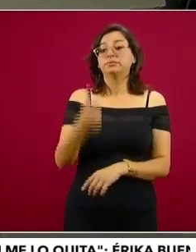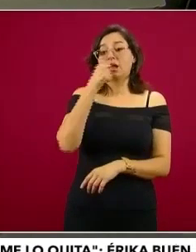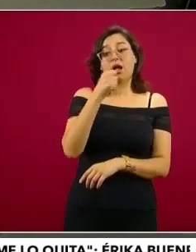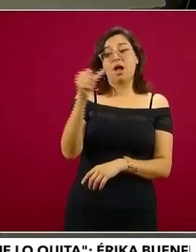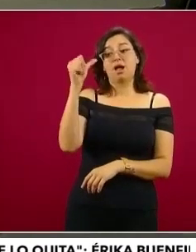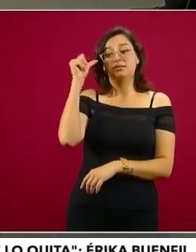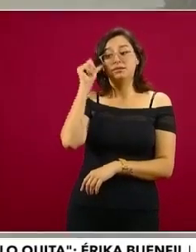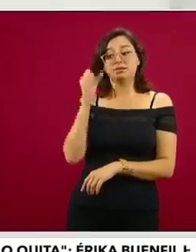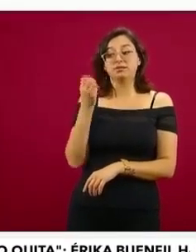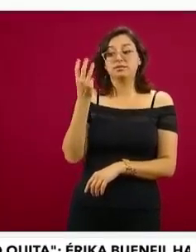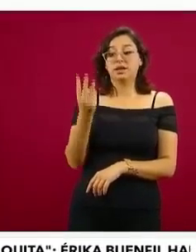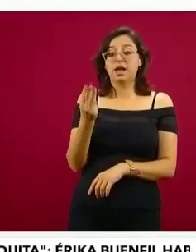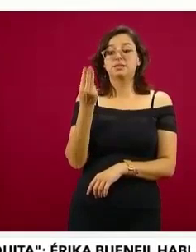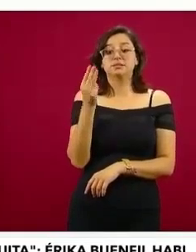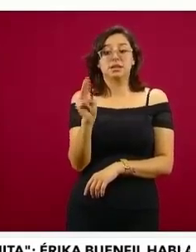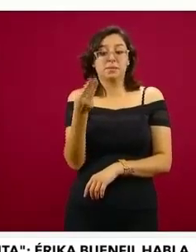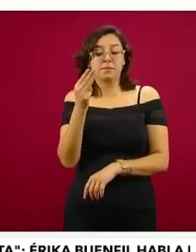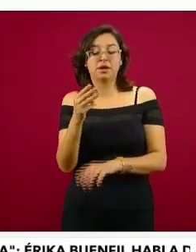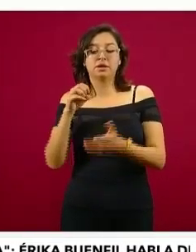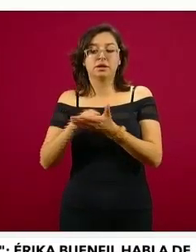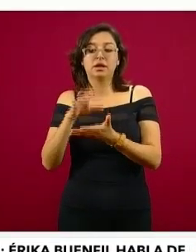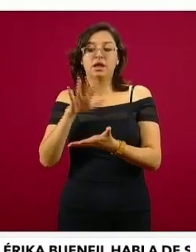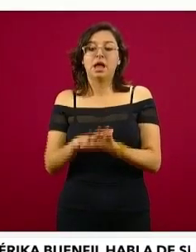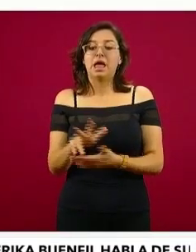el reporte dice que existían